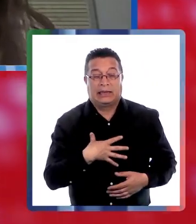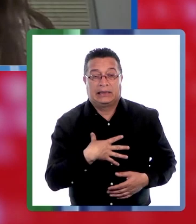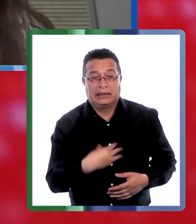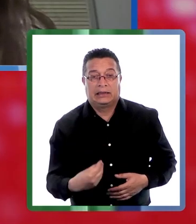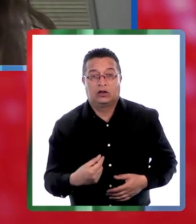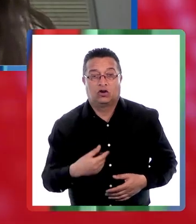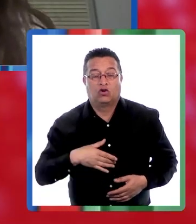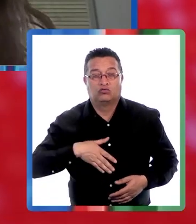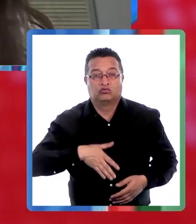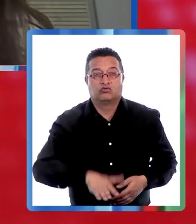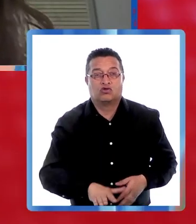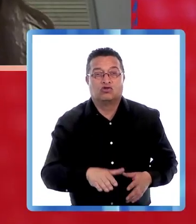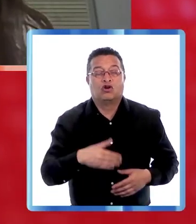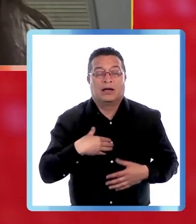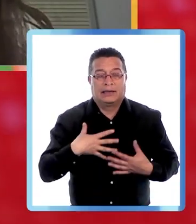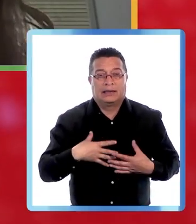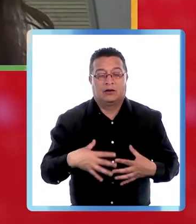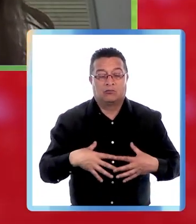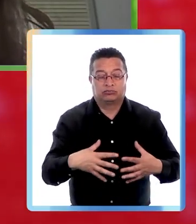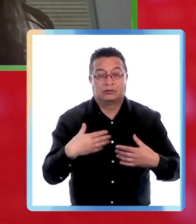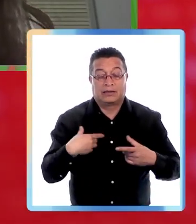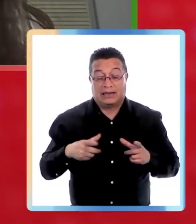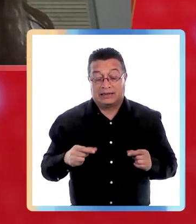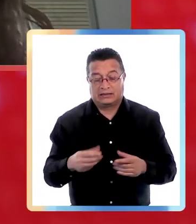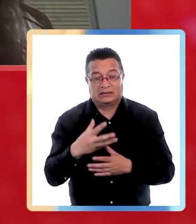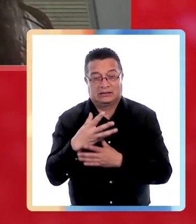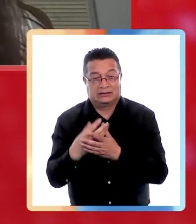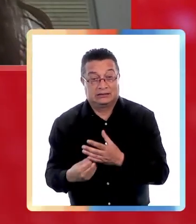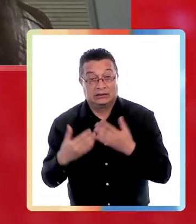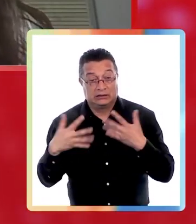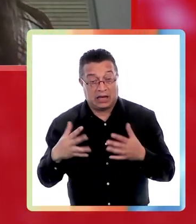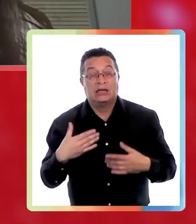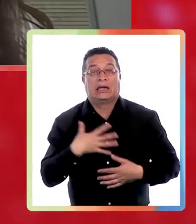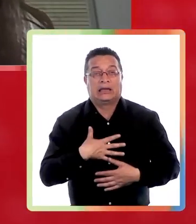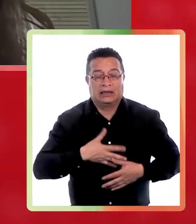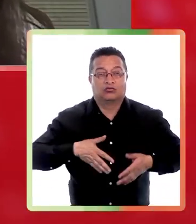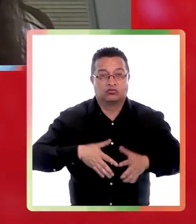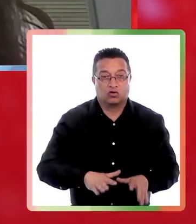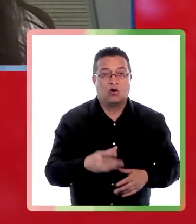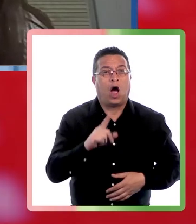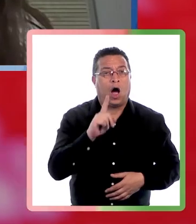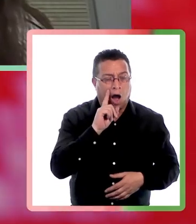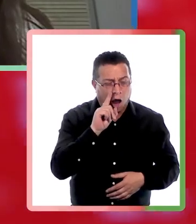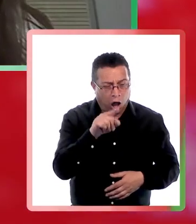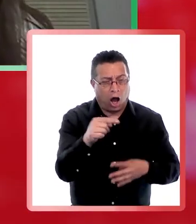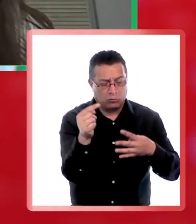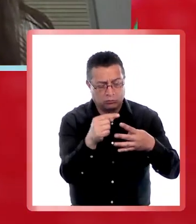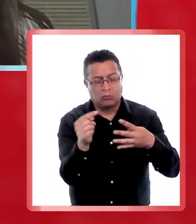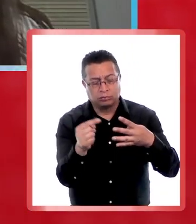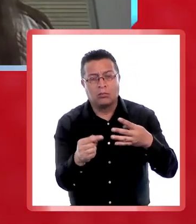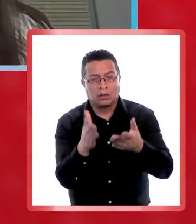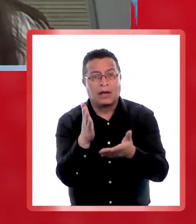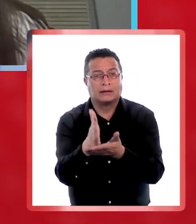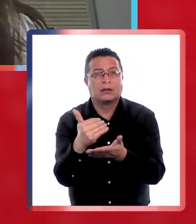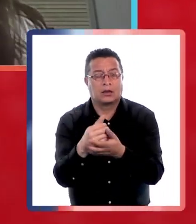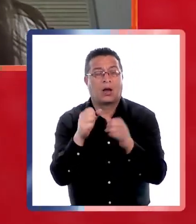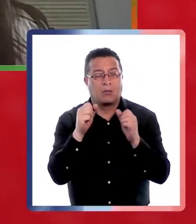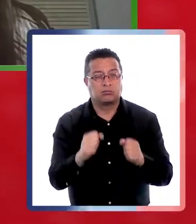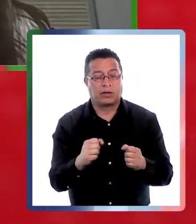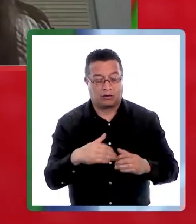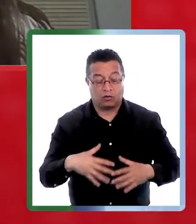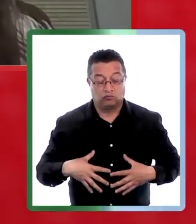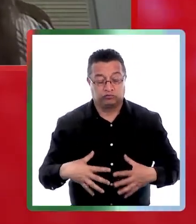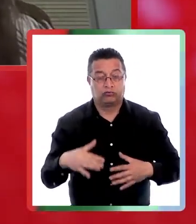de la mujer una vez que haya superado lo del cáncer. Y en ese sentido hay estrategias para poder lograr